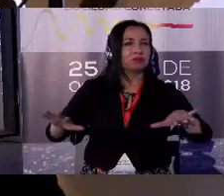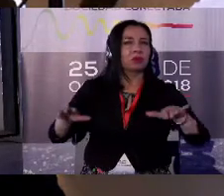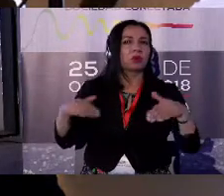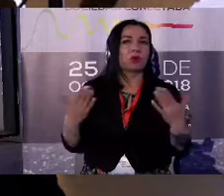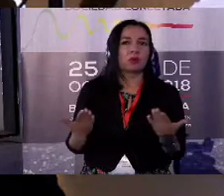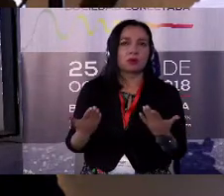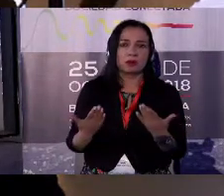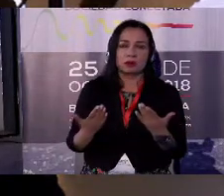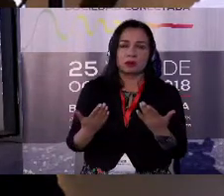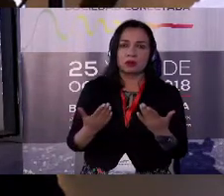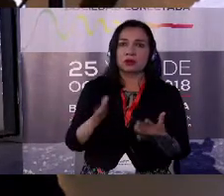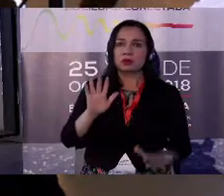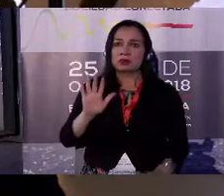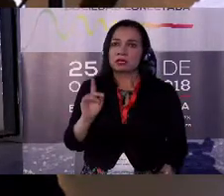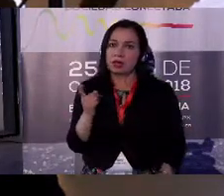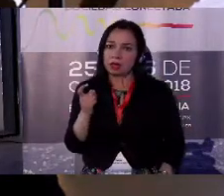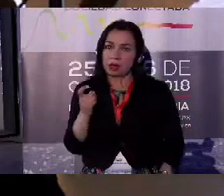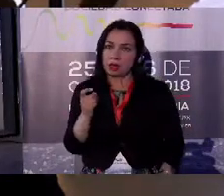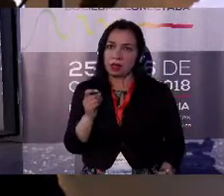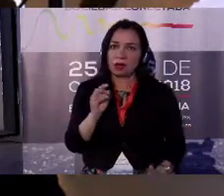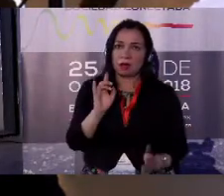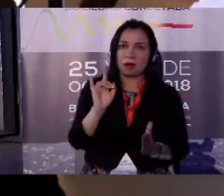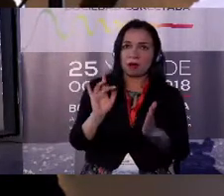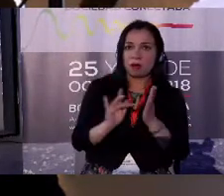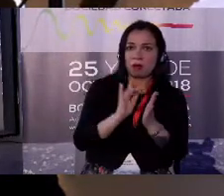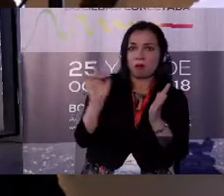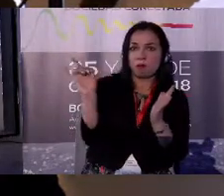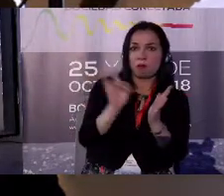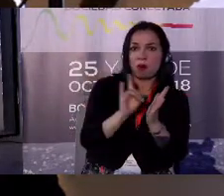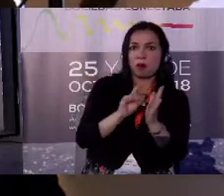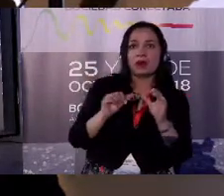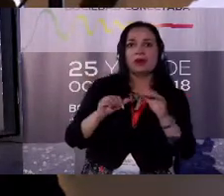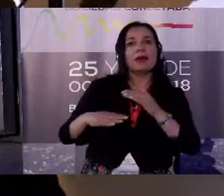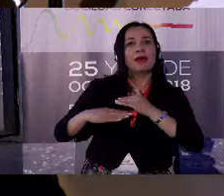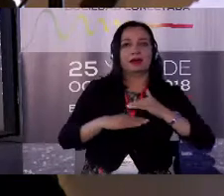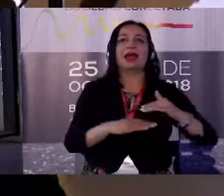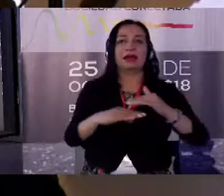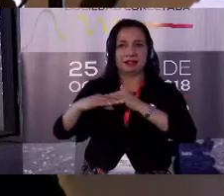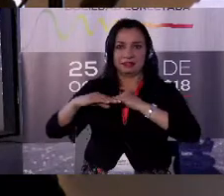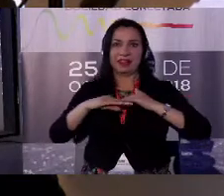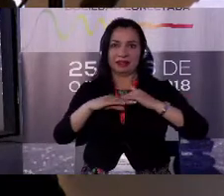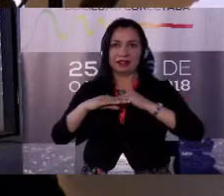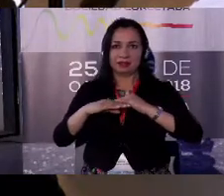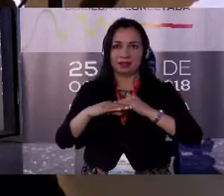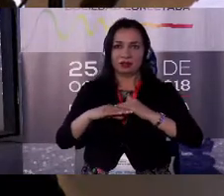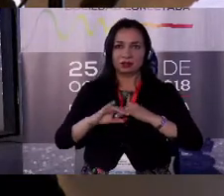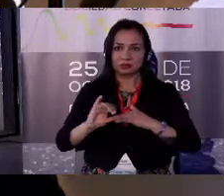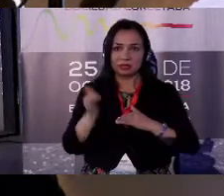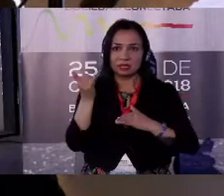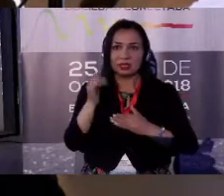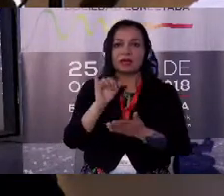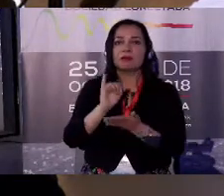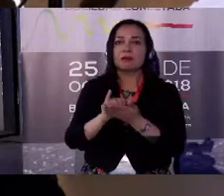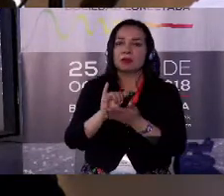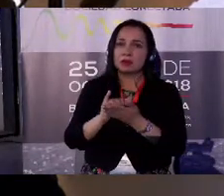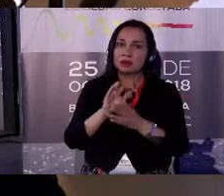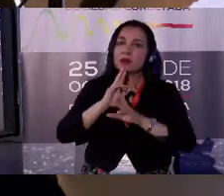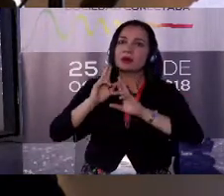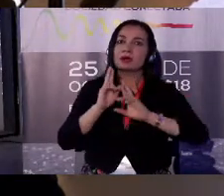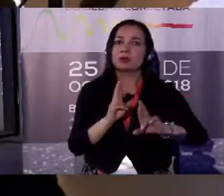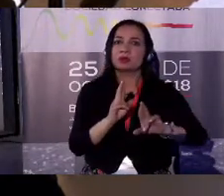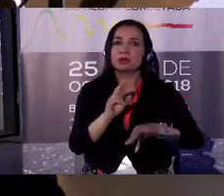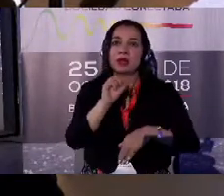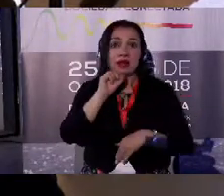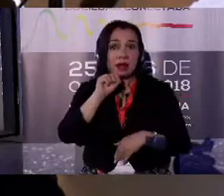es un 5G móvil estandarizado. Eso responde tu pregunta acerca de si es importante ser los primeros